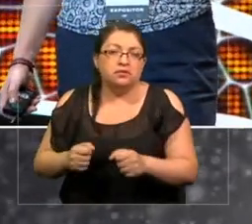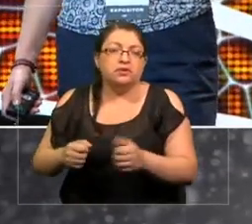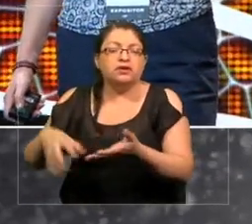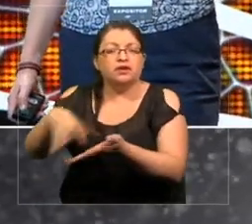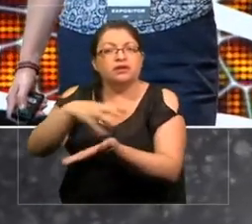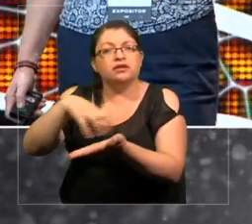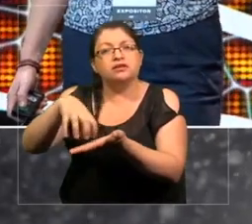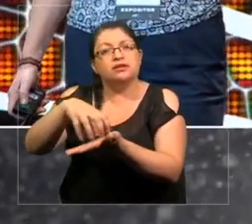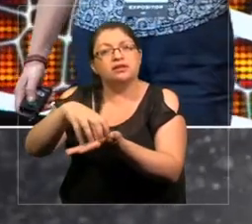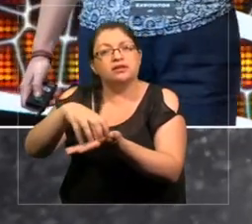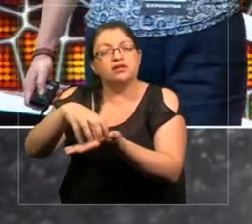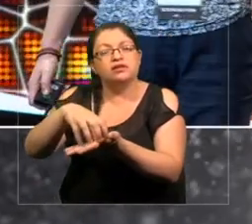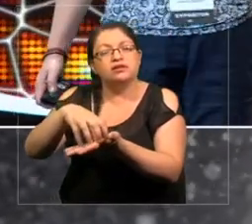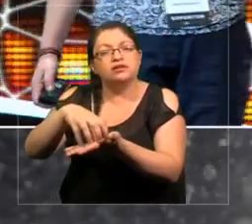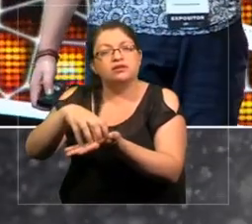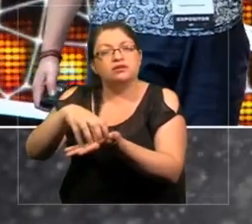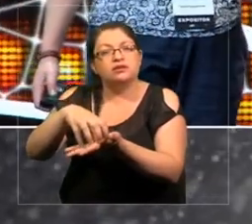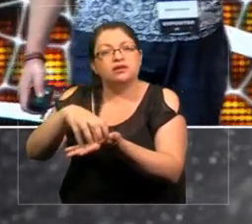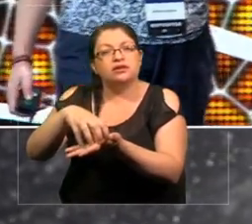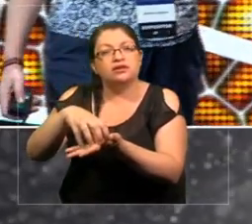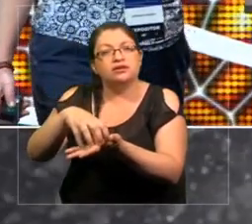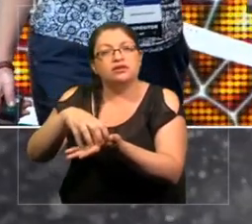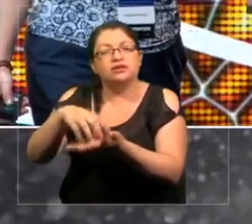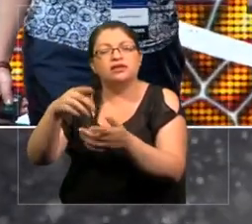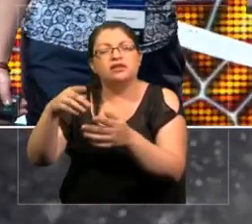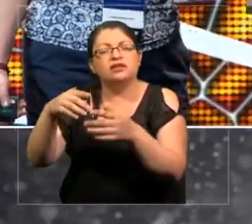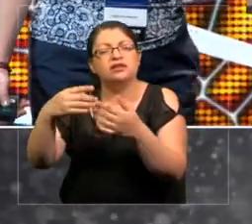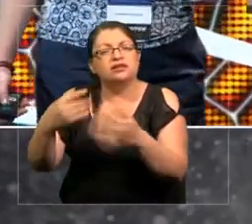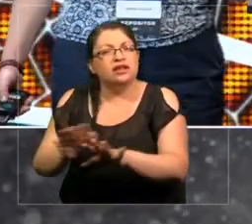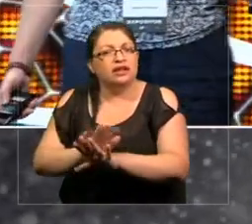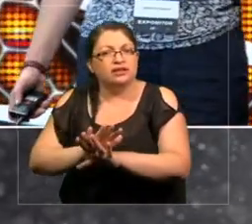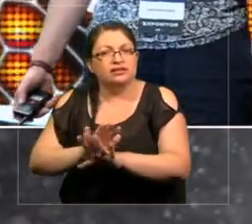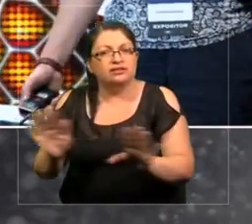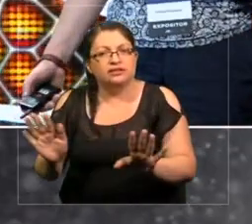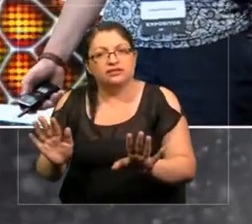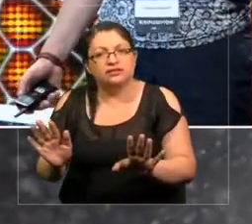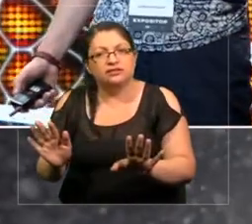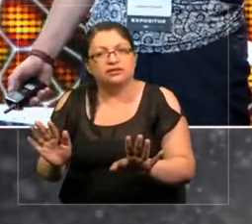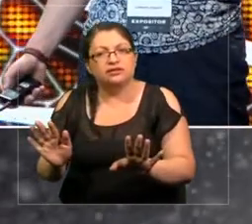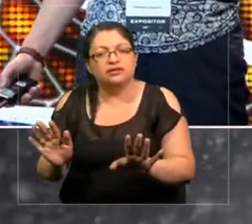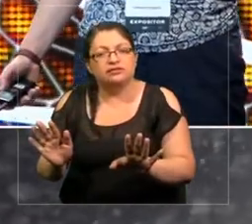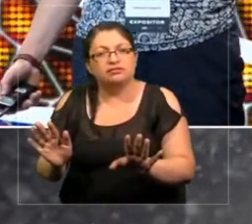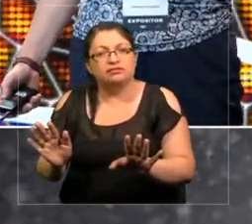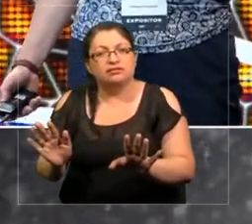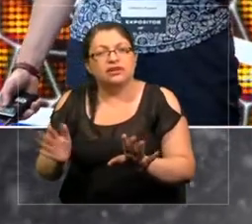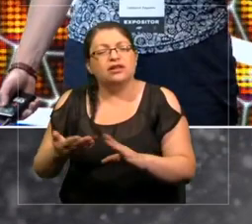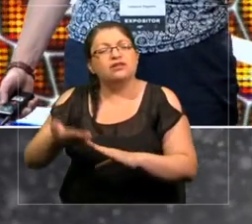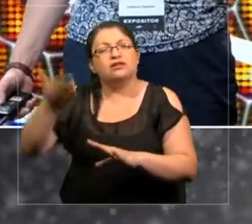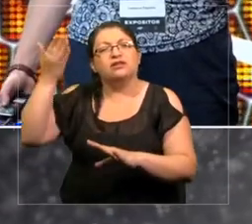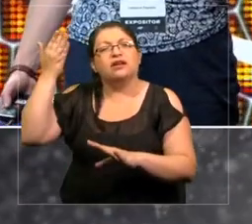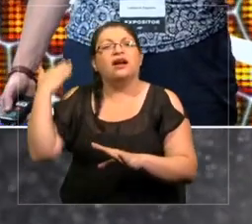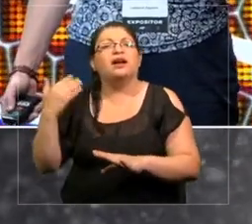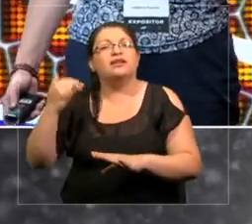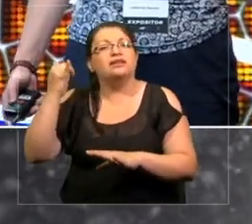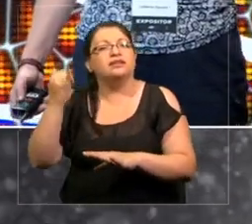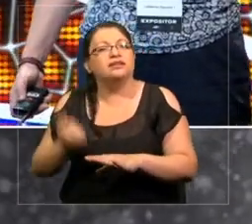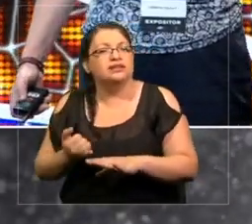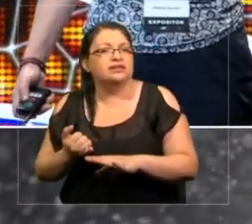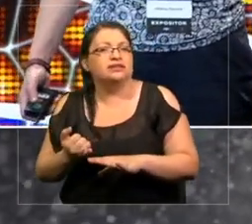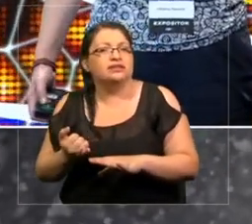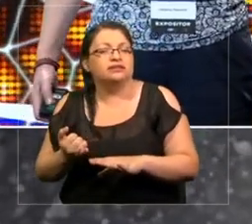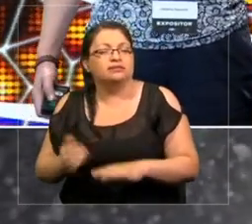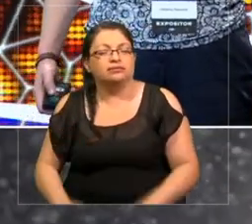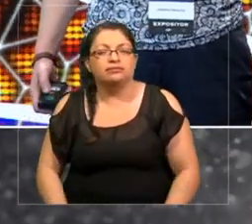ciudades están dejando de ser han dejado de ser lo que siempre han sido desde que